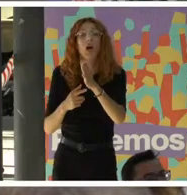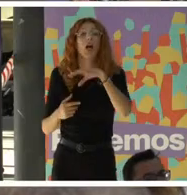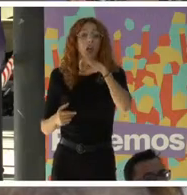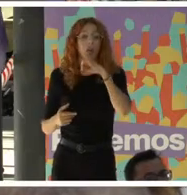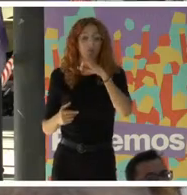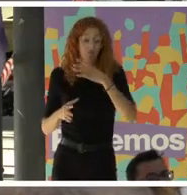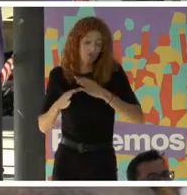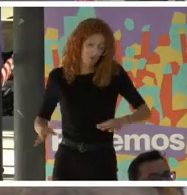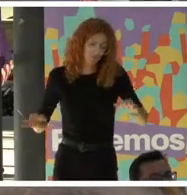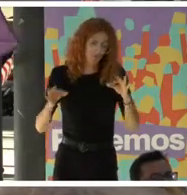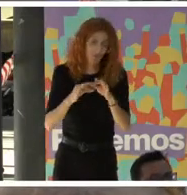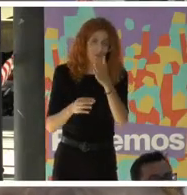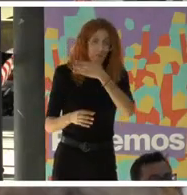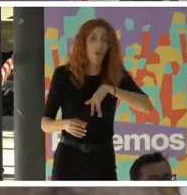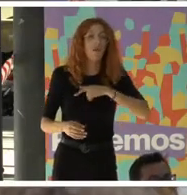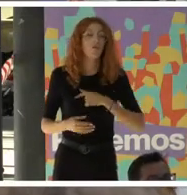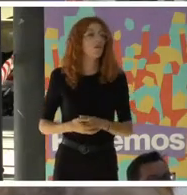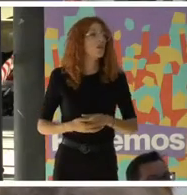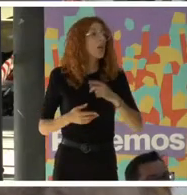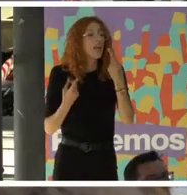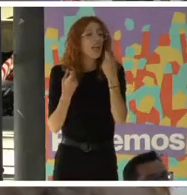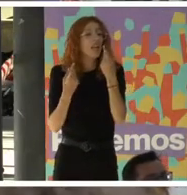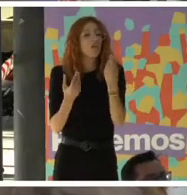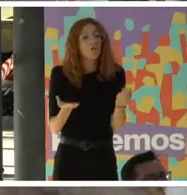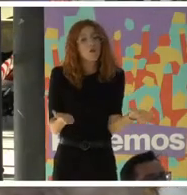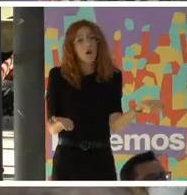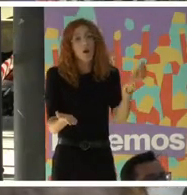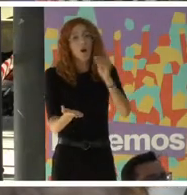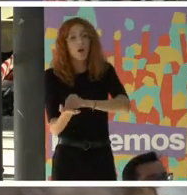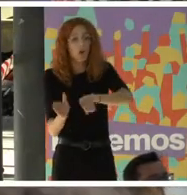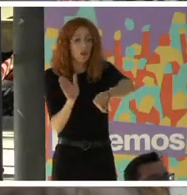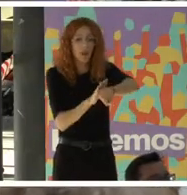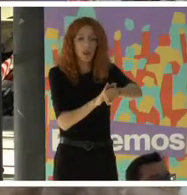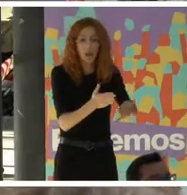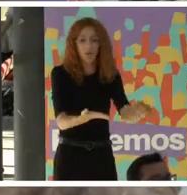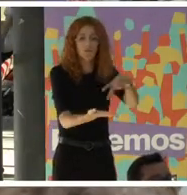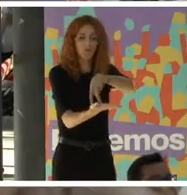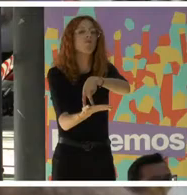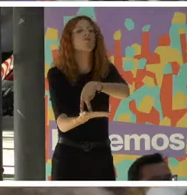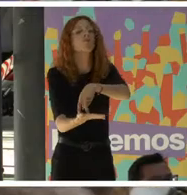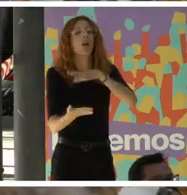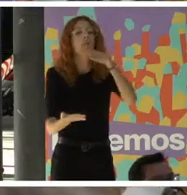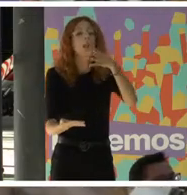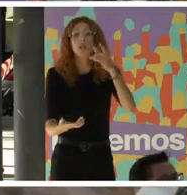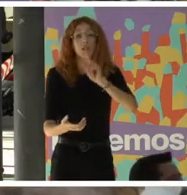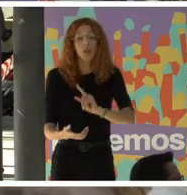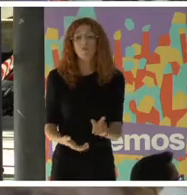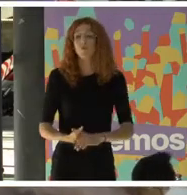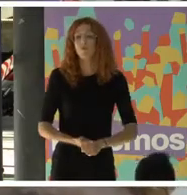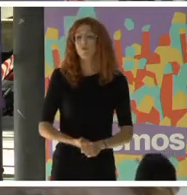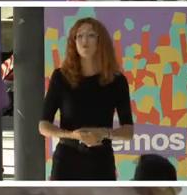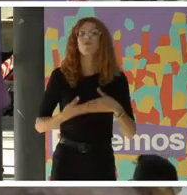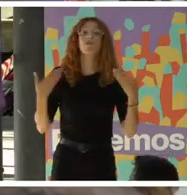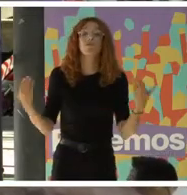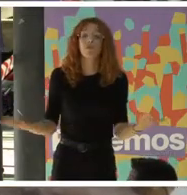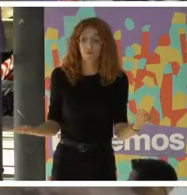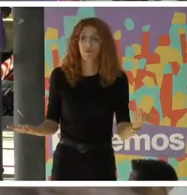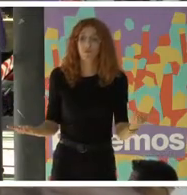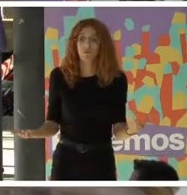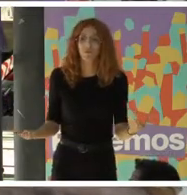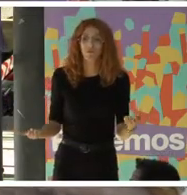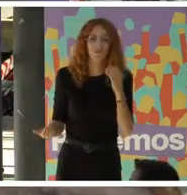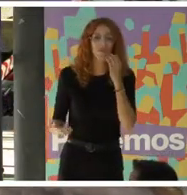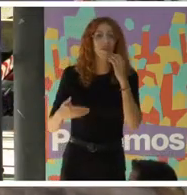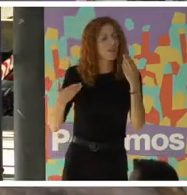Podemos. Necesitamos volver a poner esa izquierda en pie. Porque si no, y en esta campaña creo